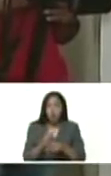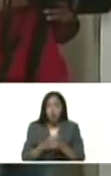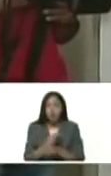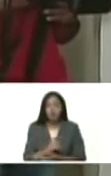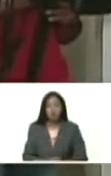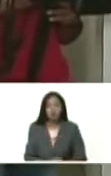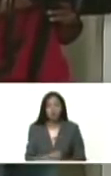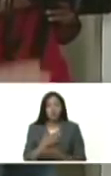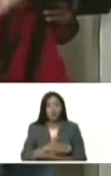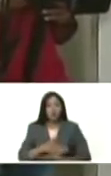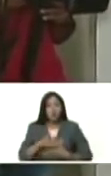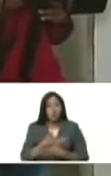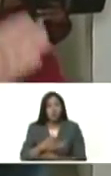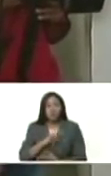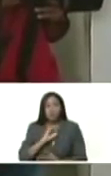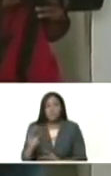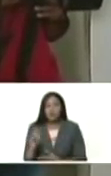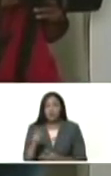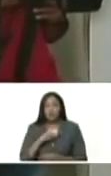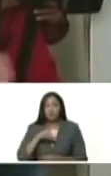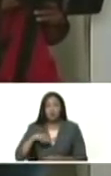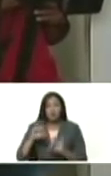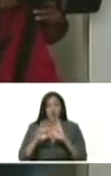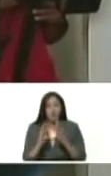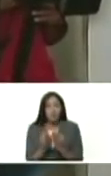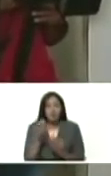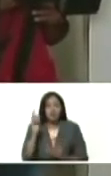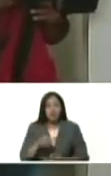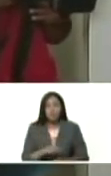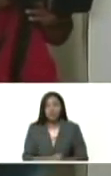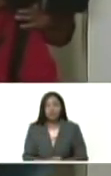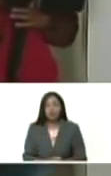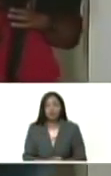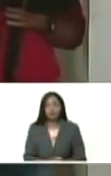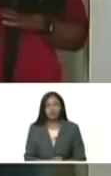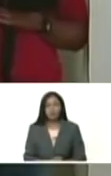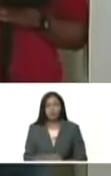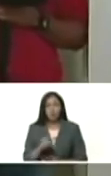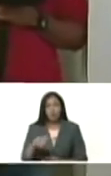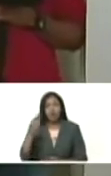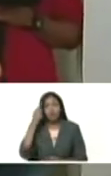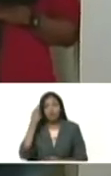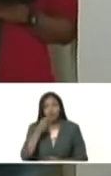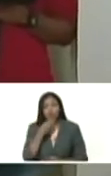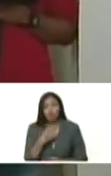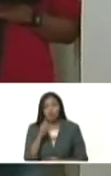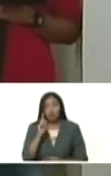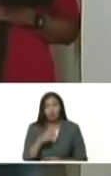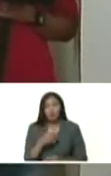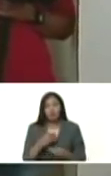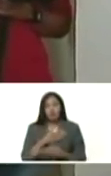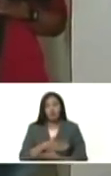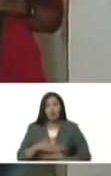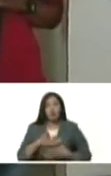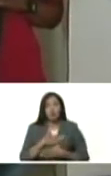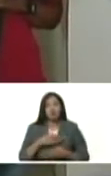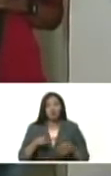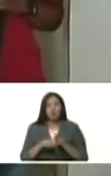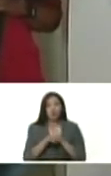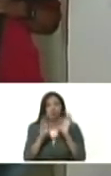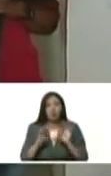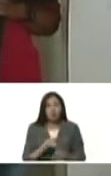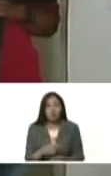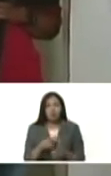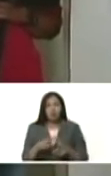el bienestar de nuestra patria, para el bienestar de esta familia, de estas hermosas familias que hoy en día, bueno, tienen esa gran satisfacción. Pero además decirle al resto del